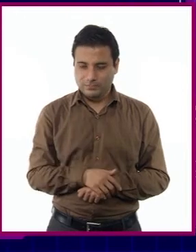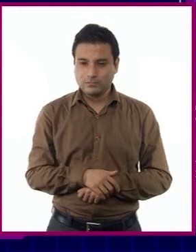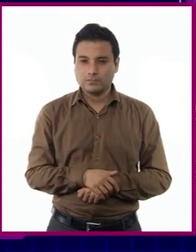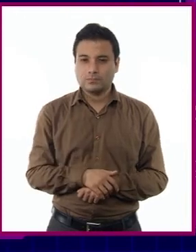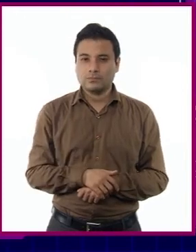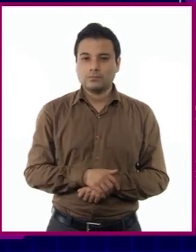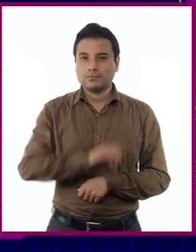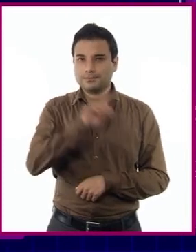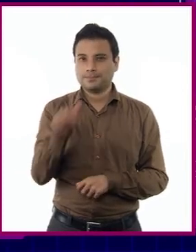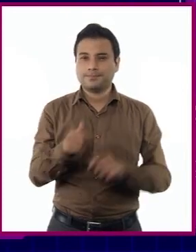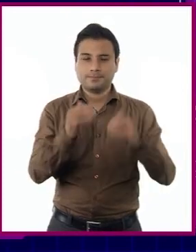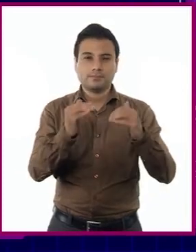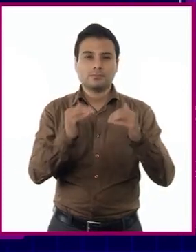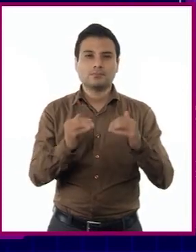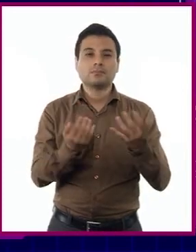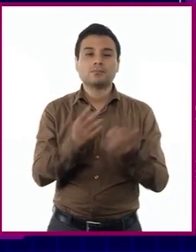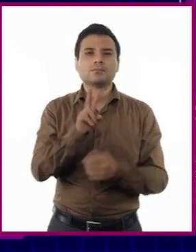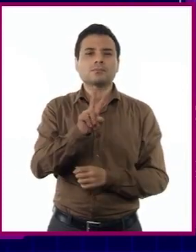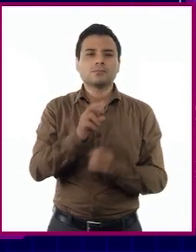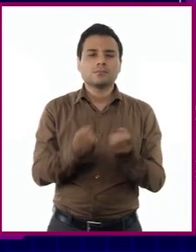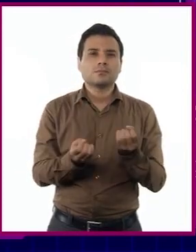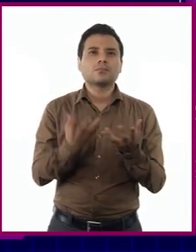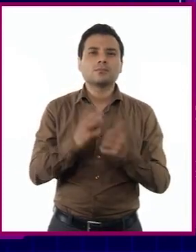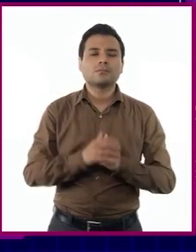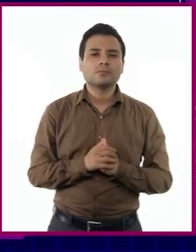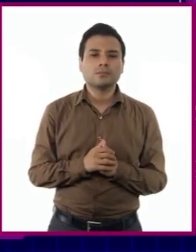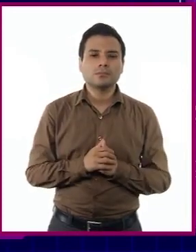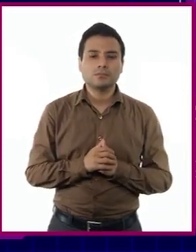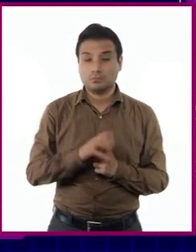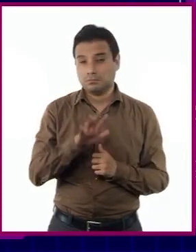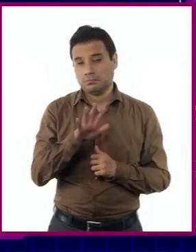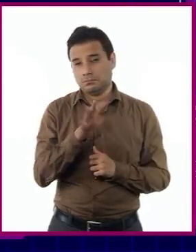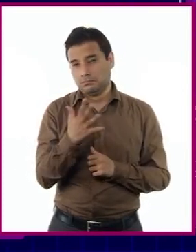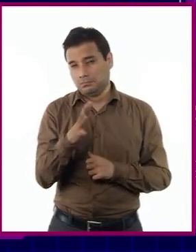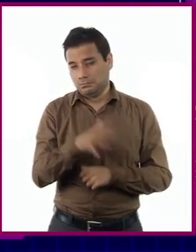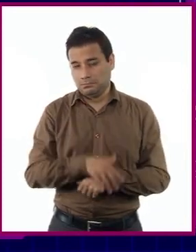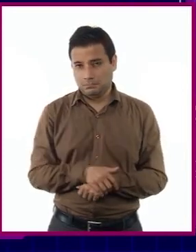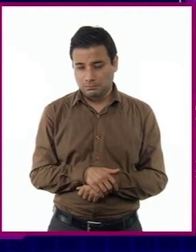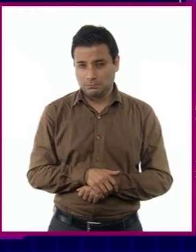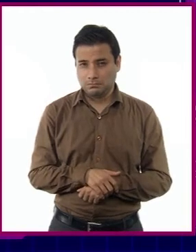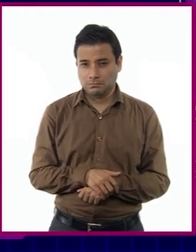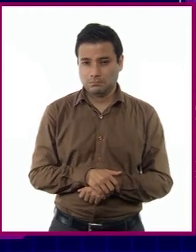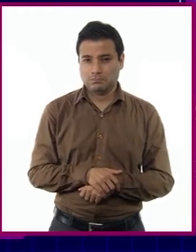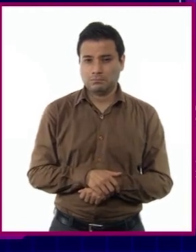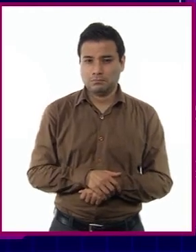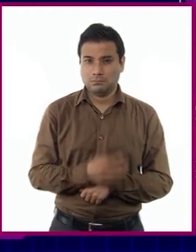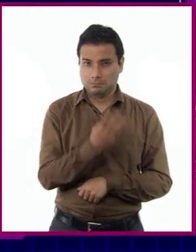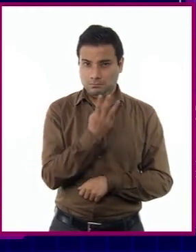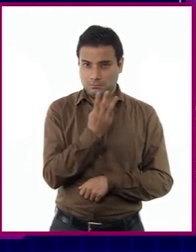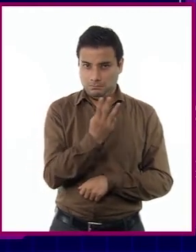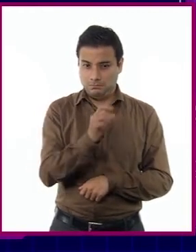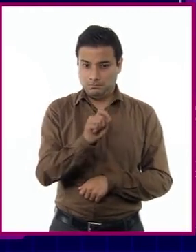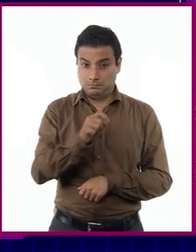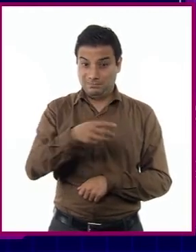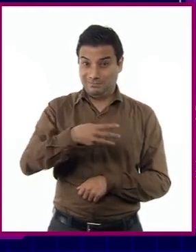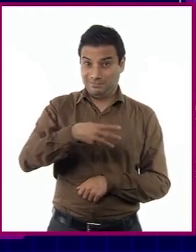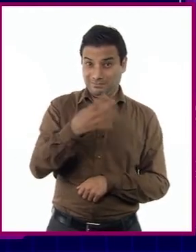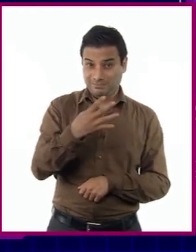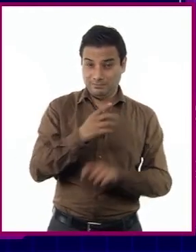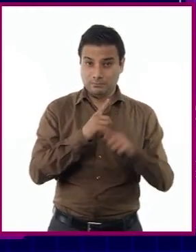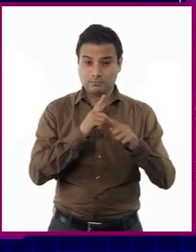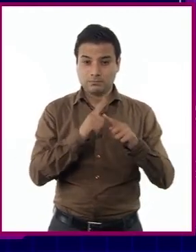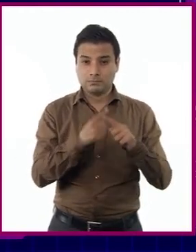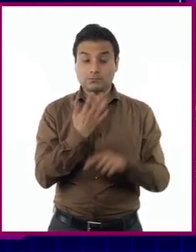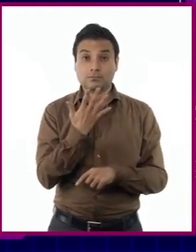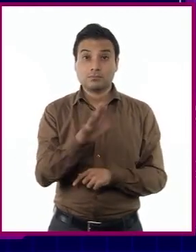tanto el volumen del cilindro es aproximadamente igual a 3.14 x